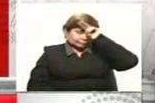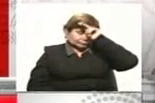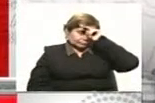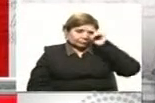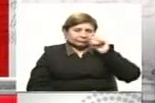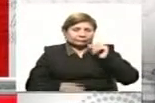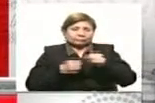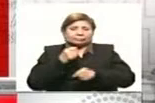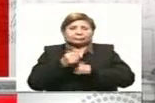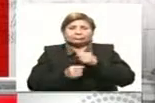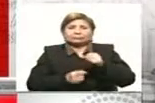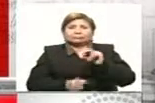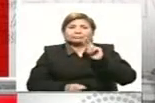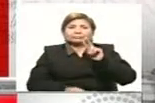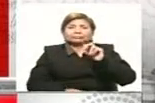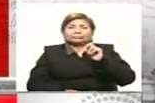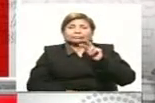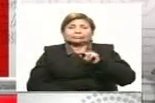el periodo